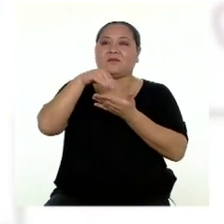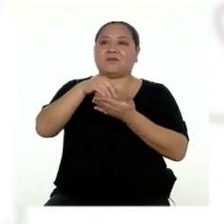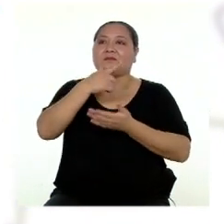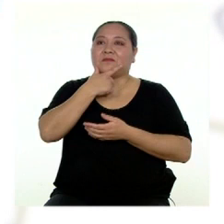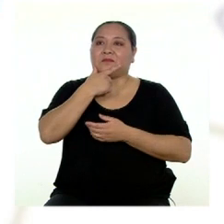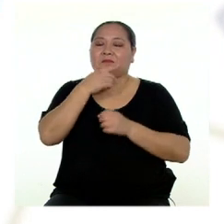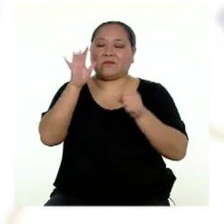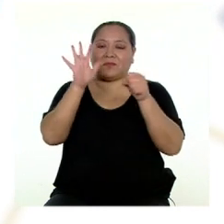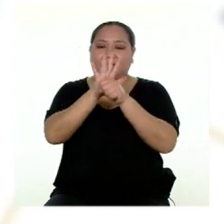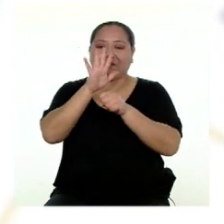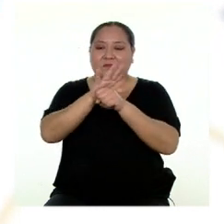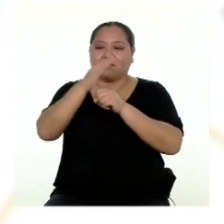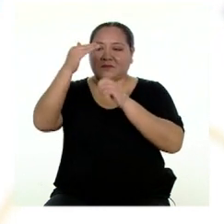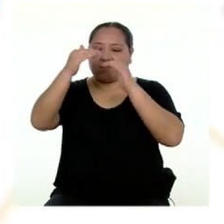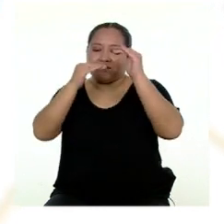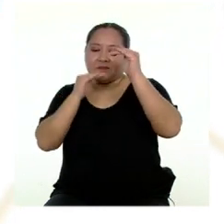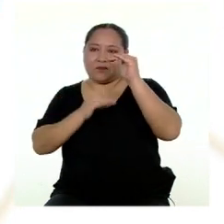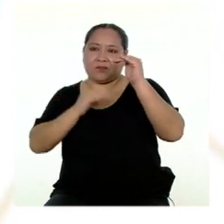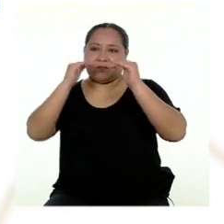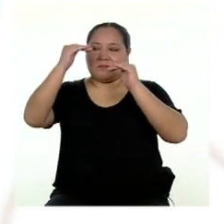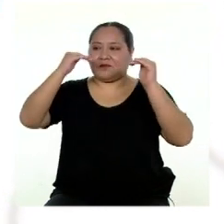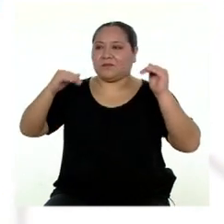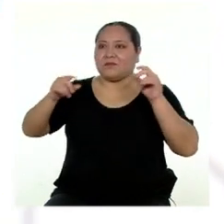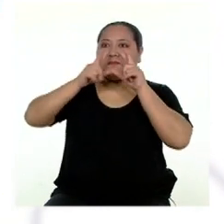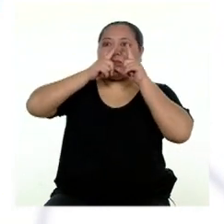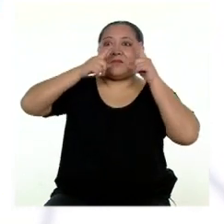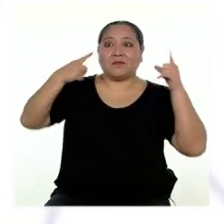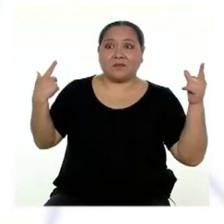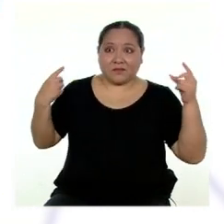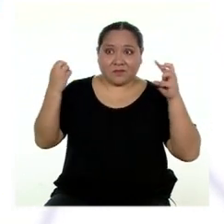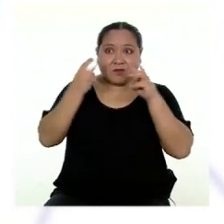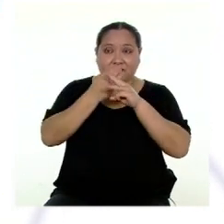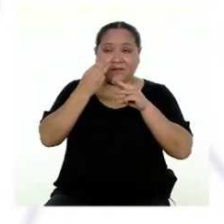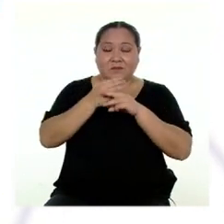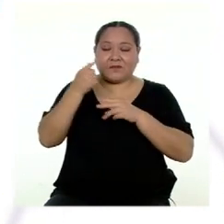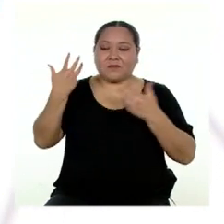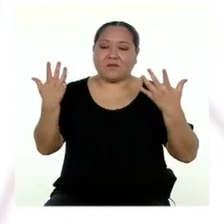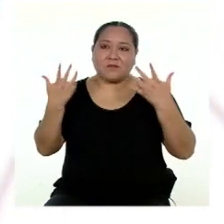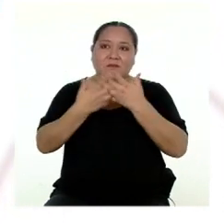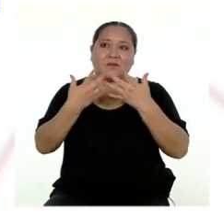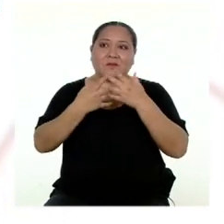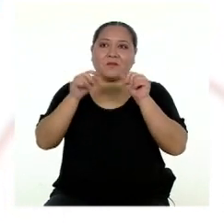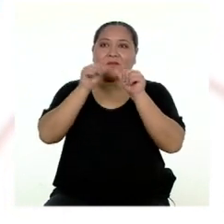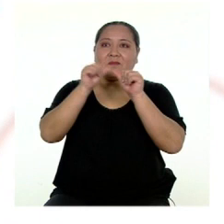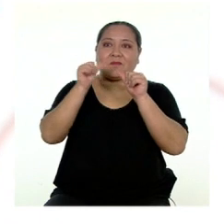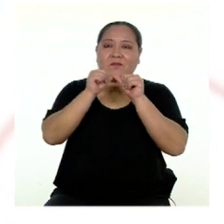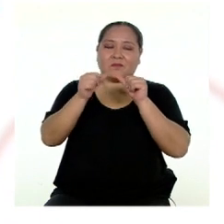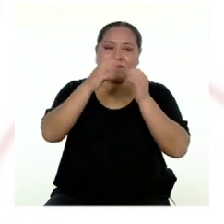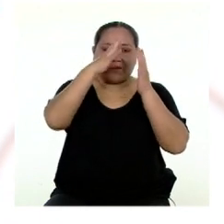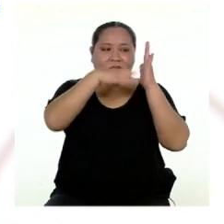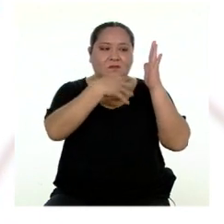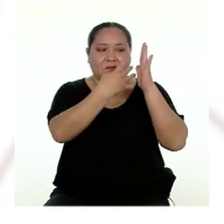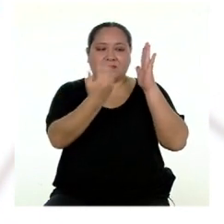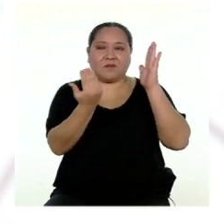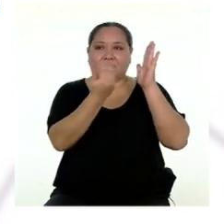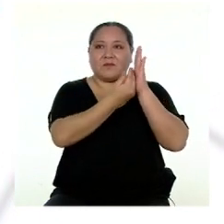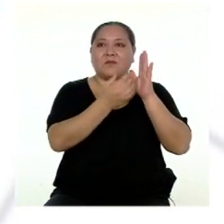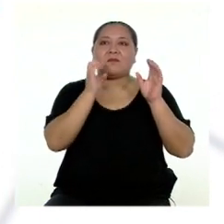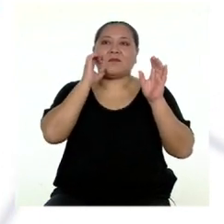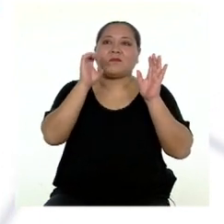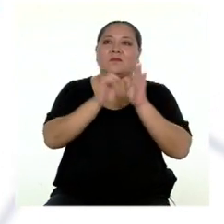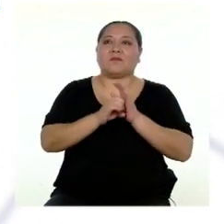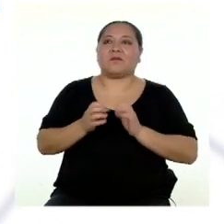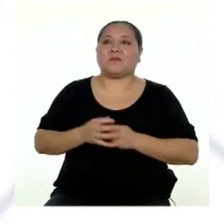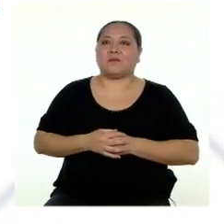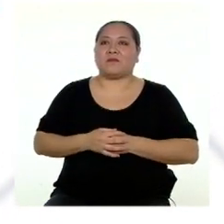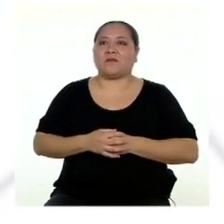el resto del cuadrado mágico con lenguaje algebraico, de tal manera que corresponde a los números del cuadrado original. Por ejemplo,